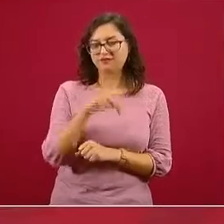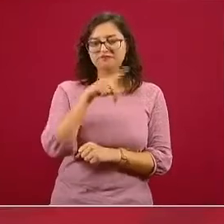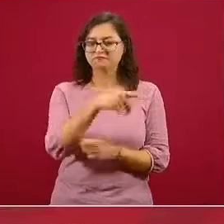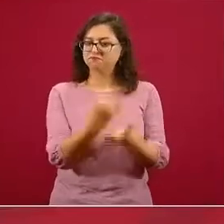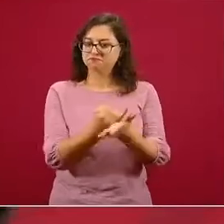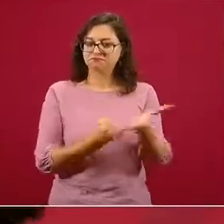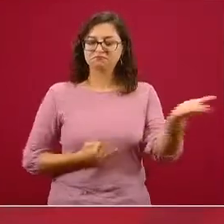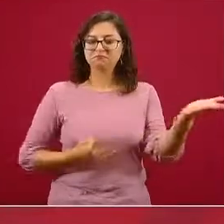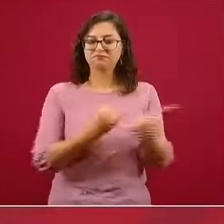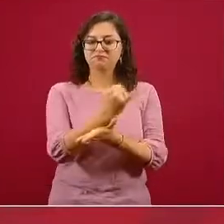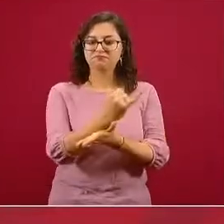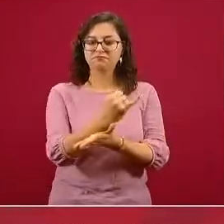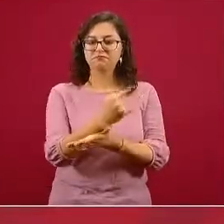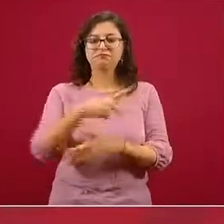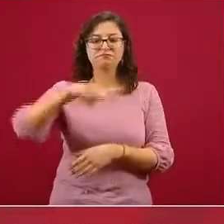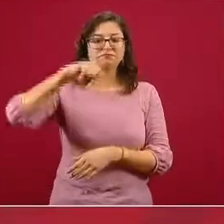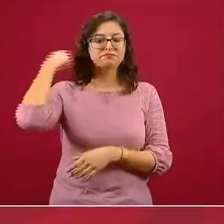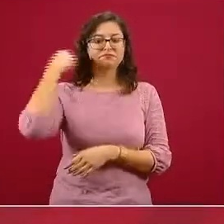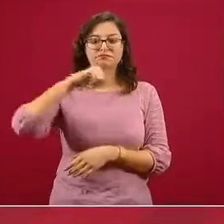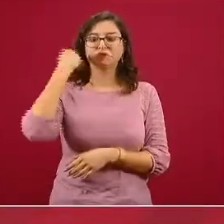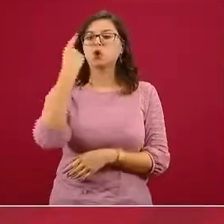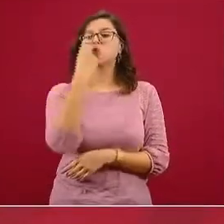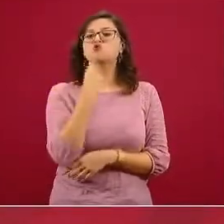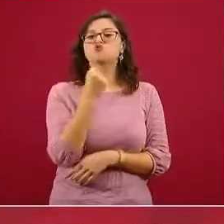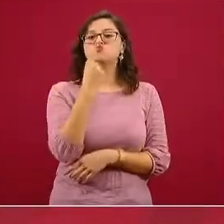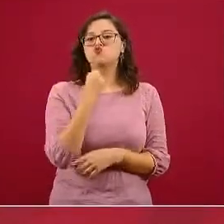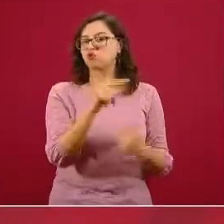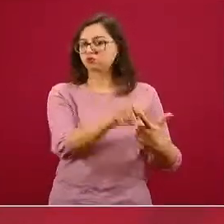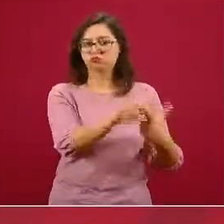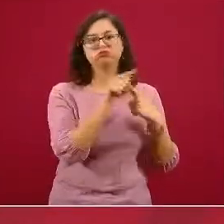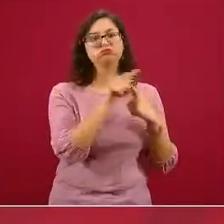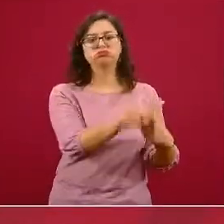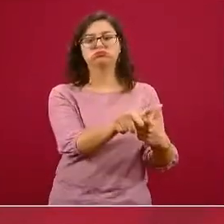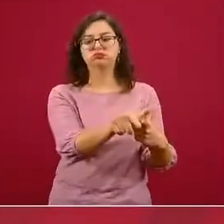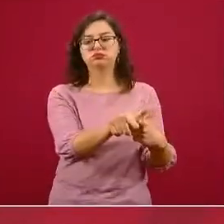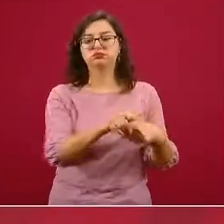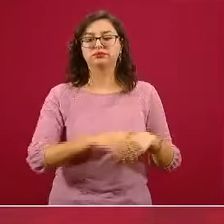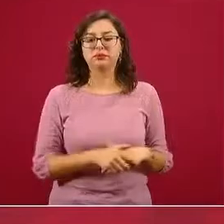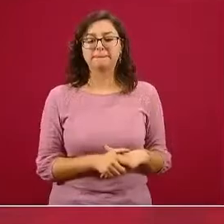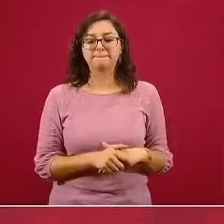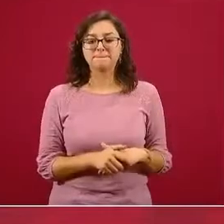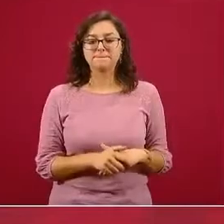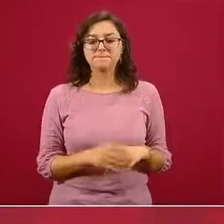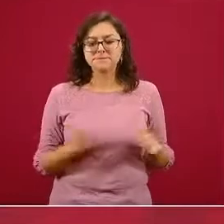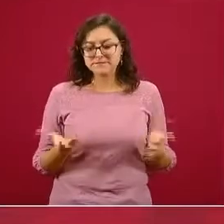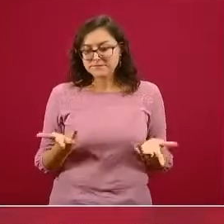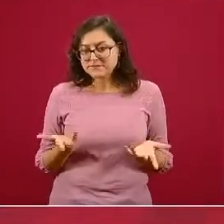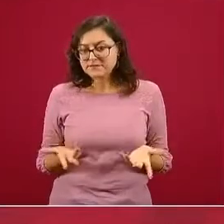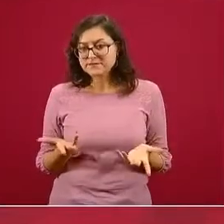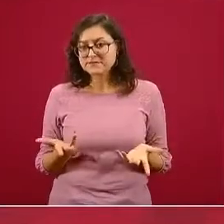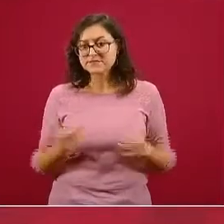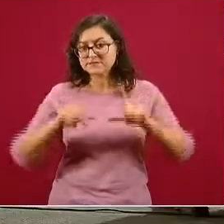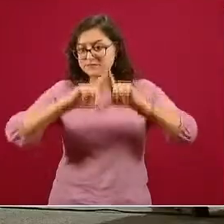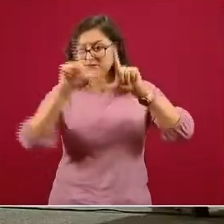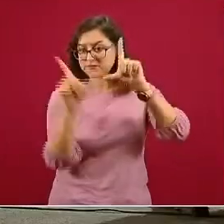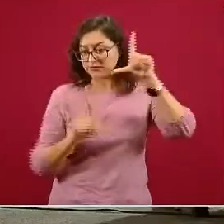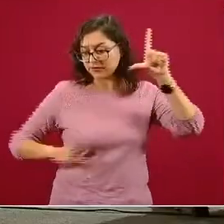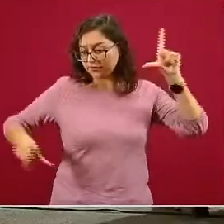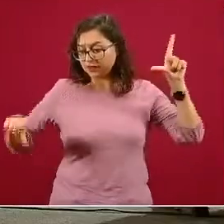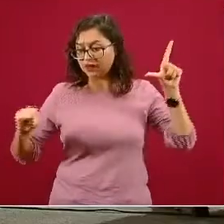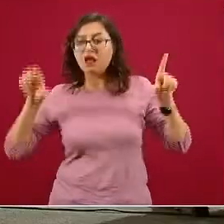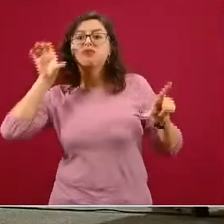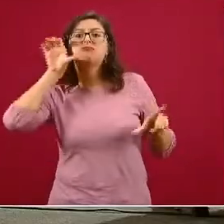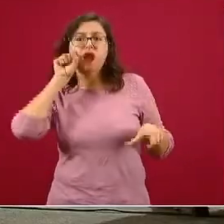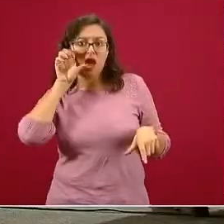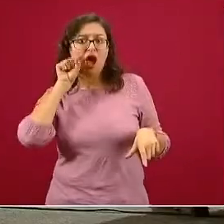una decisión de mantener a Tabasco en semáforo rojo, a pesar de que en el semáforo nacional aparece